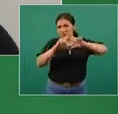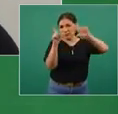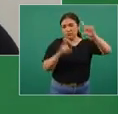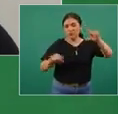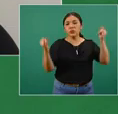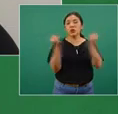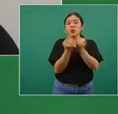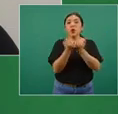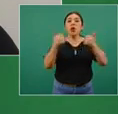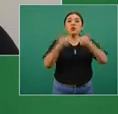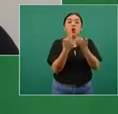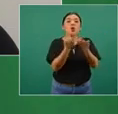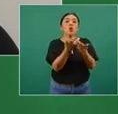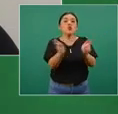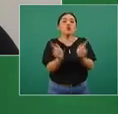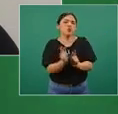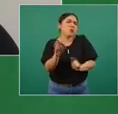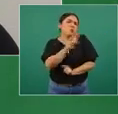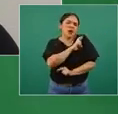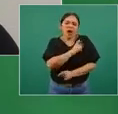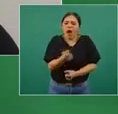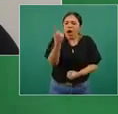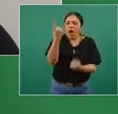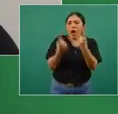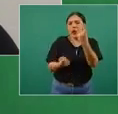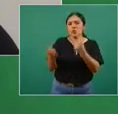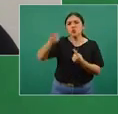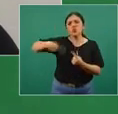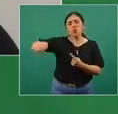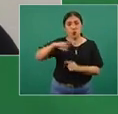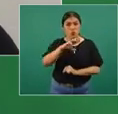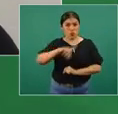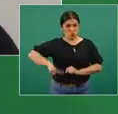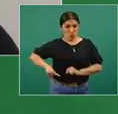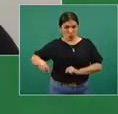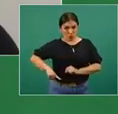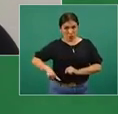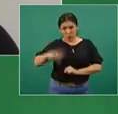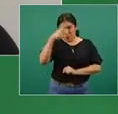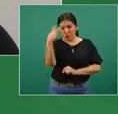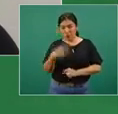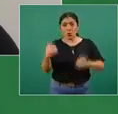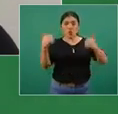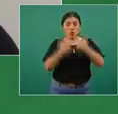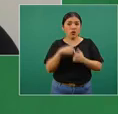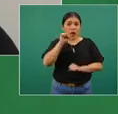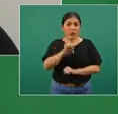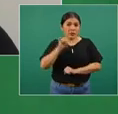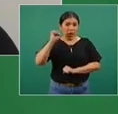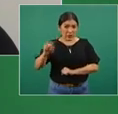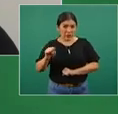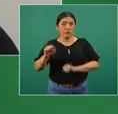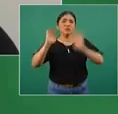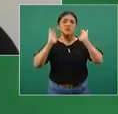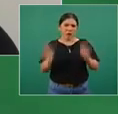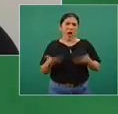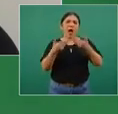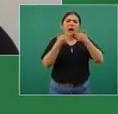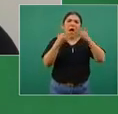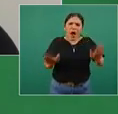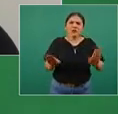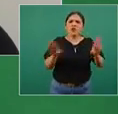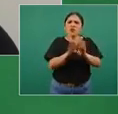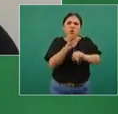de algunos grupos particulares, el Gobierno de México a través de la Secretaría de Salud abrió todos